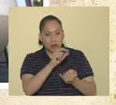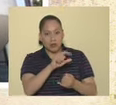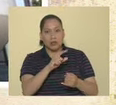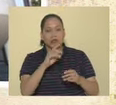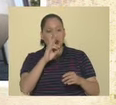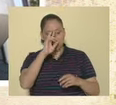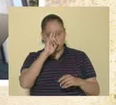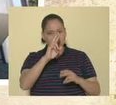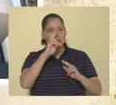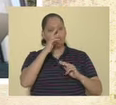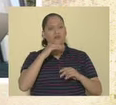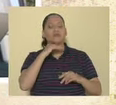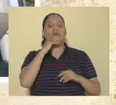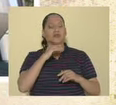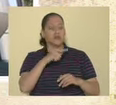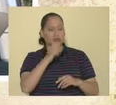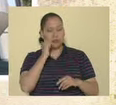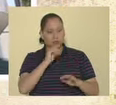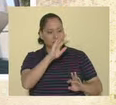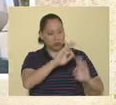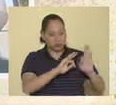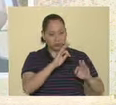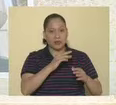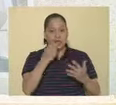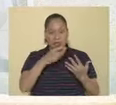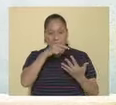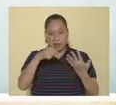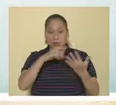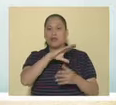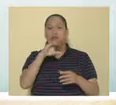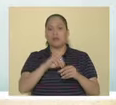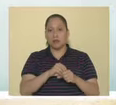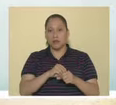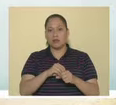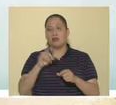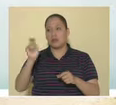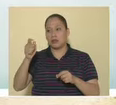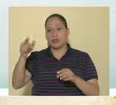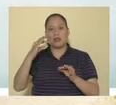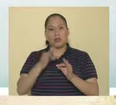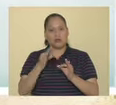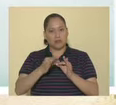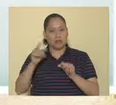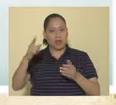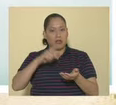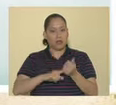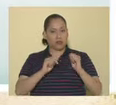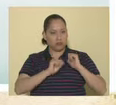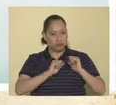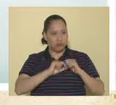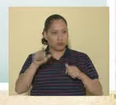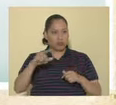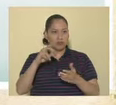dignidad. Y todo esto, si lo podemos entender en su conjunto, es la disciplina militar. ¿Cuál es?